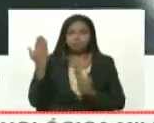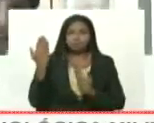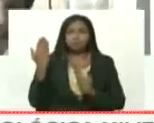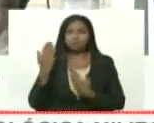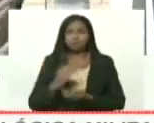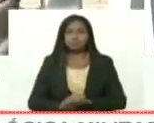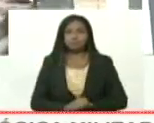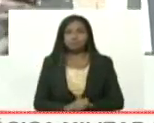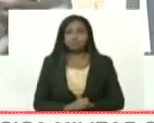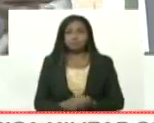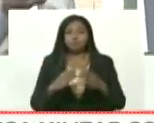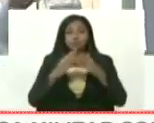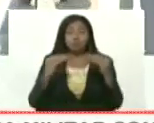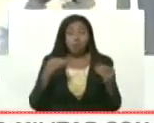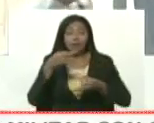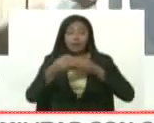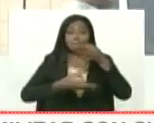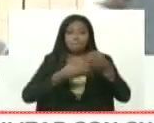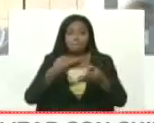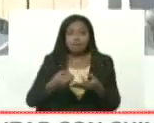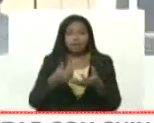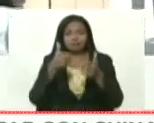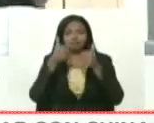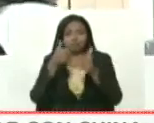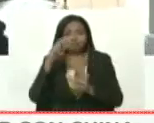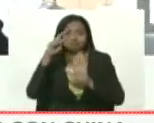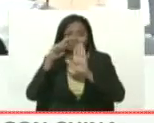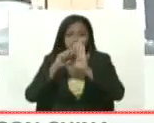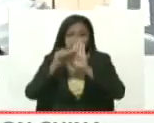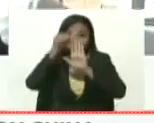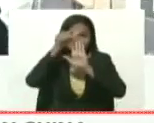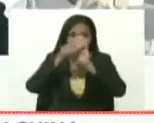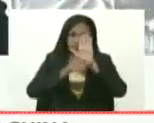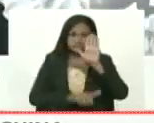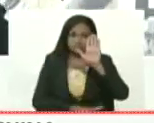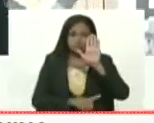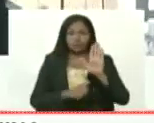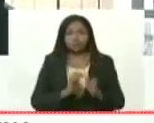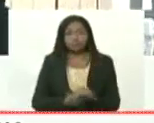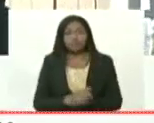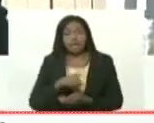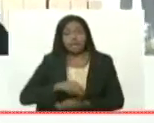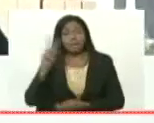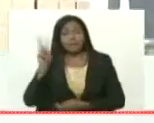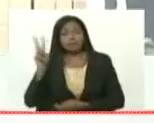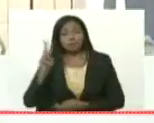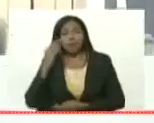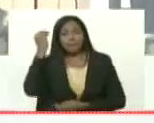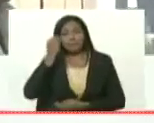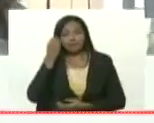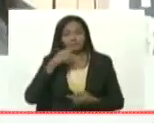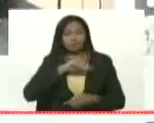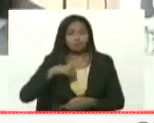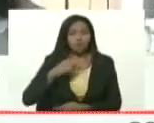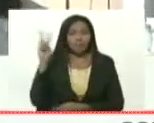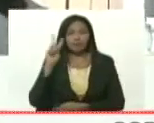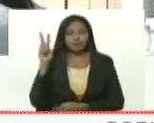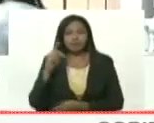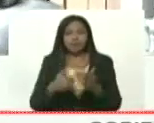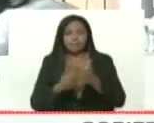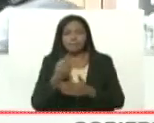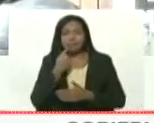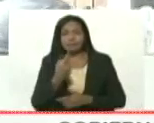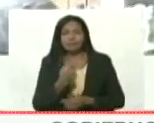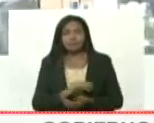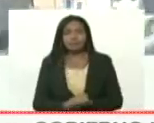está. Todo esto hay que explicarlo bien. También el cultivo de la yuca, presidente. Es Venezuela, la mente venezolana. ¿Qué más dice? El cultivo de